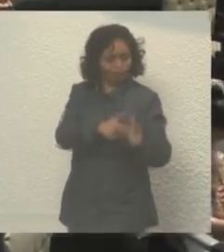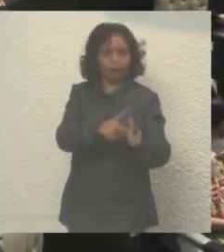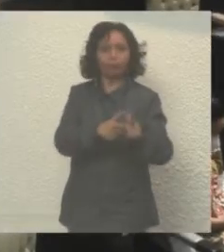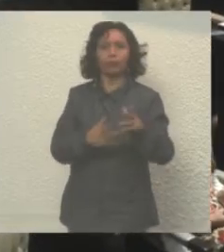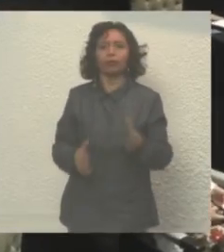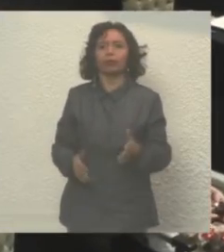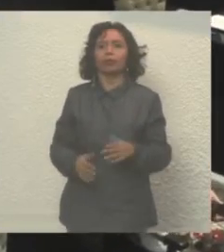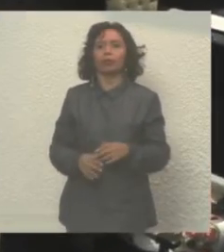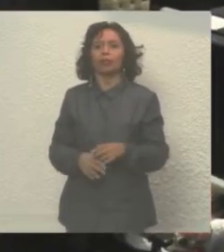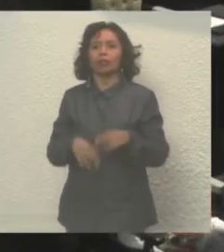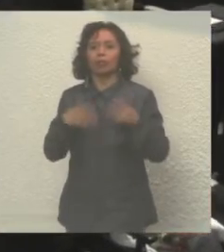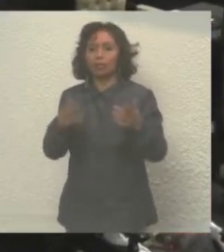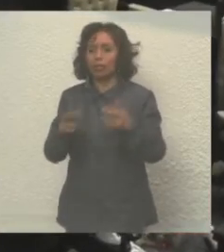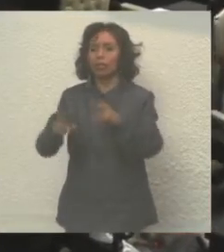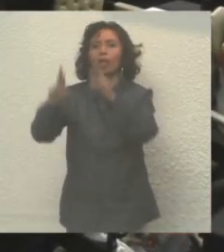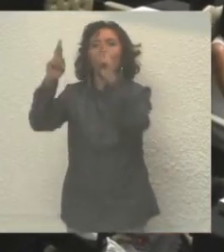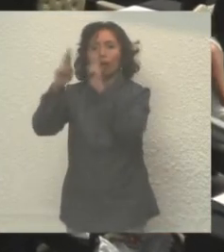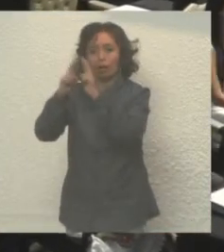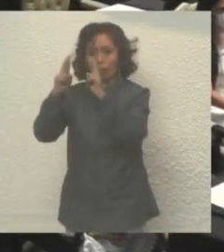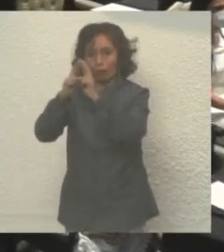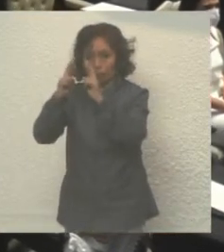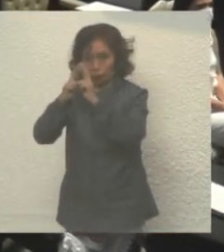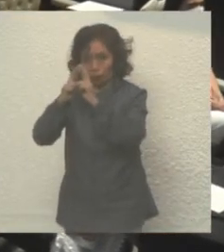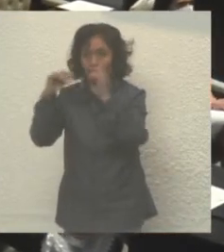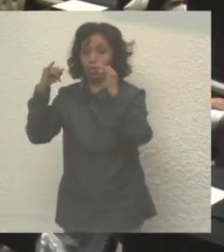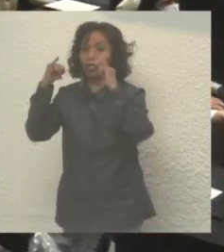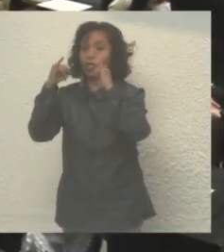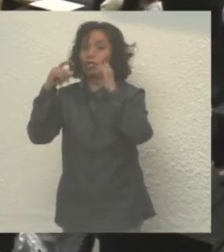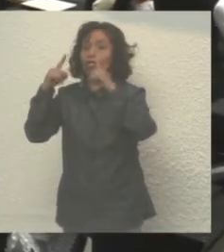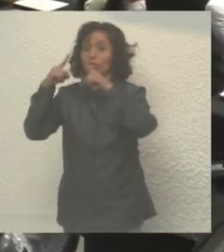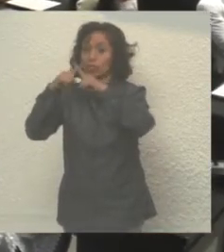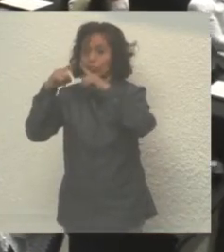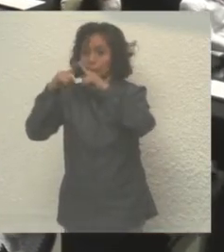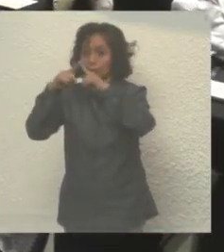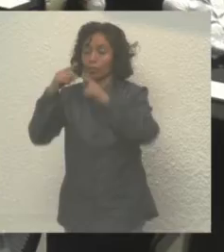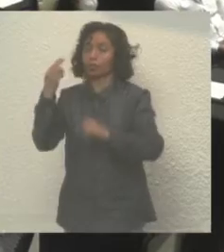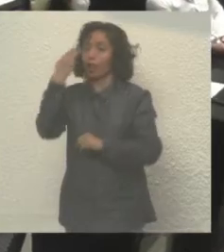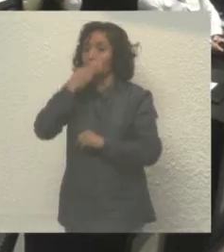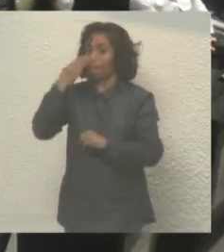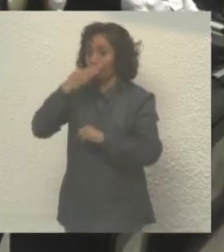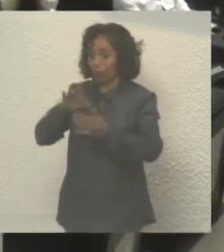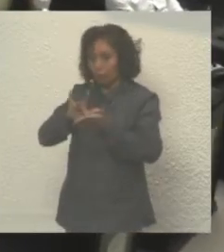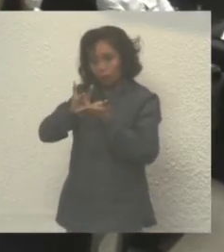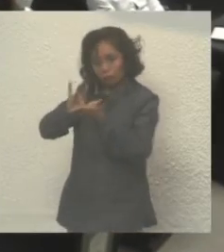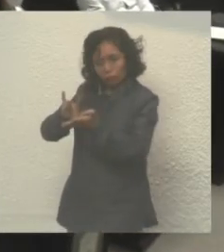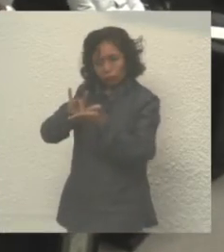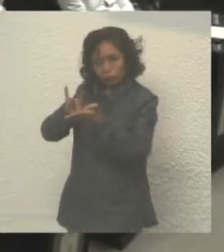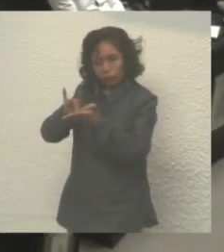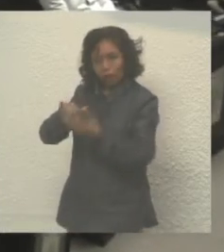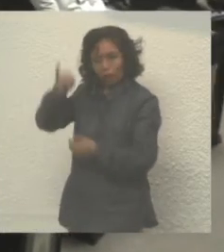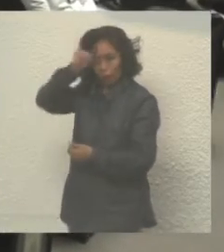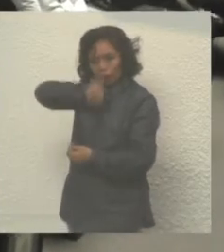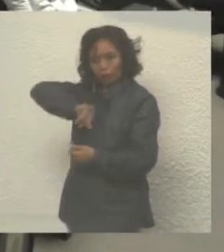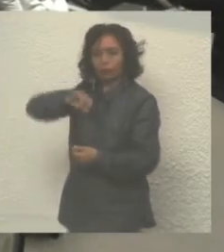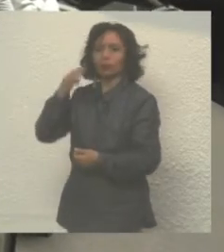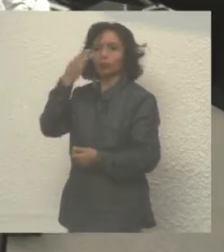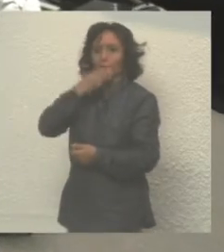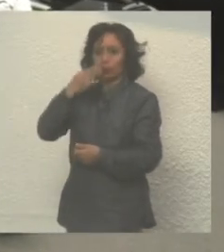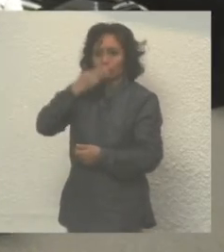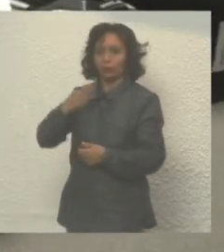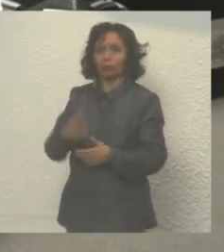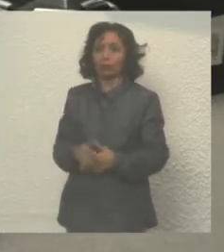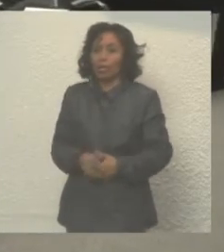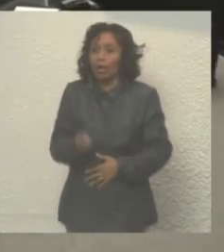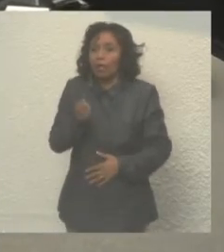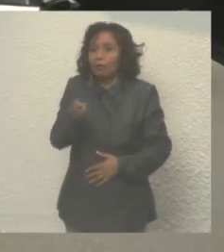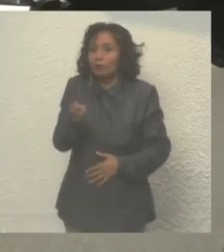los centros ceremoniales e iglesias mayas, así como el apoyo a los dignatarios mayas. Esta